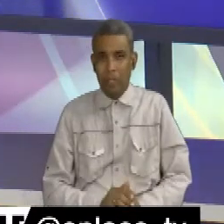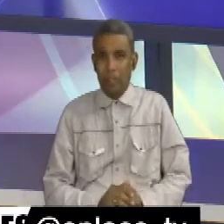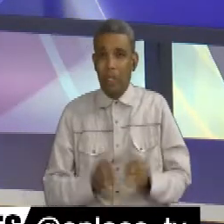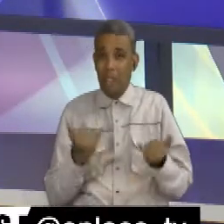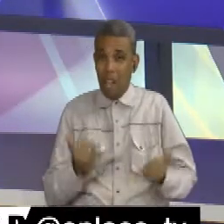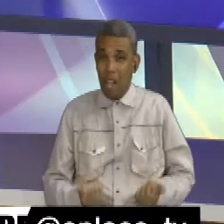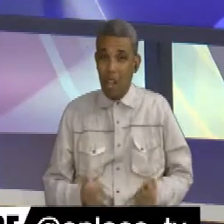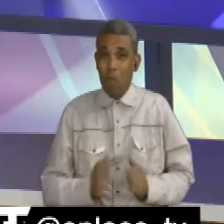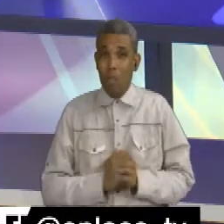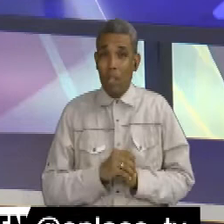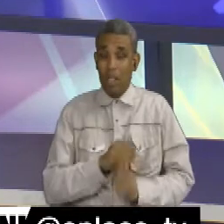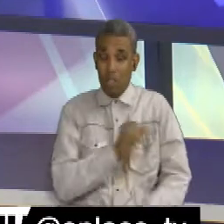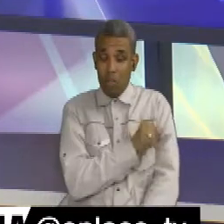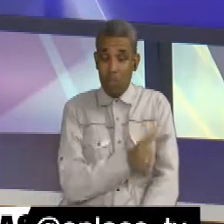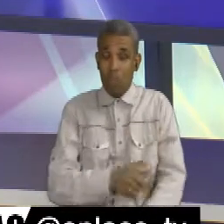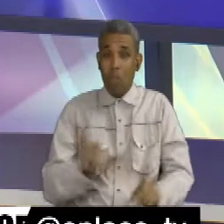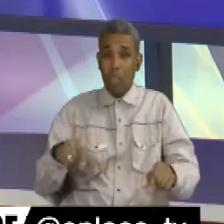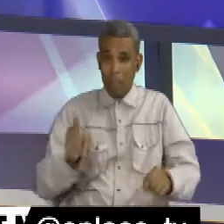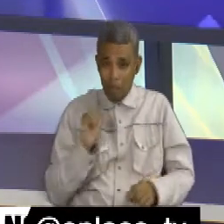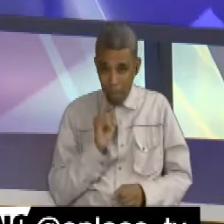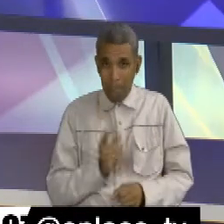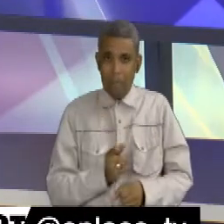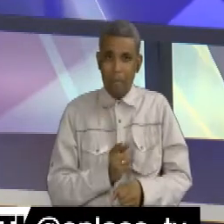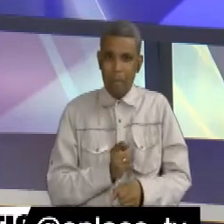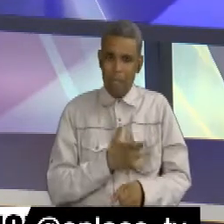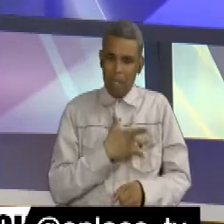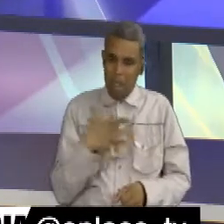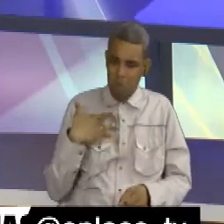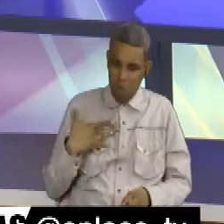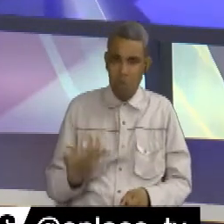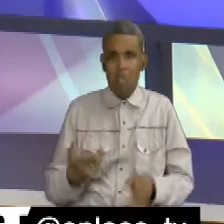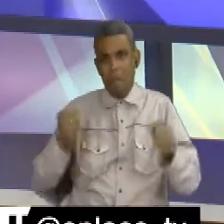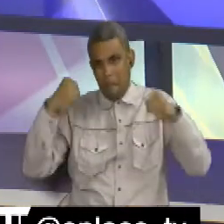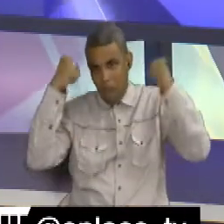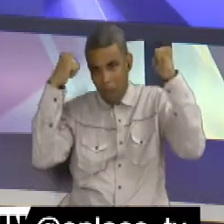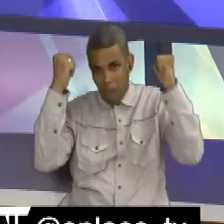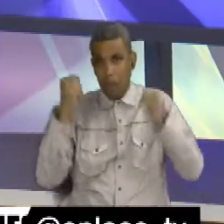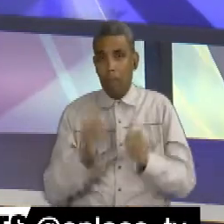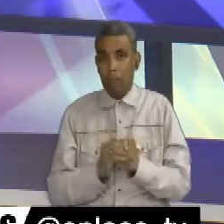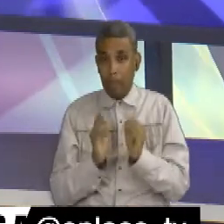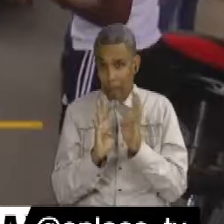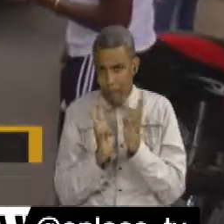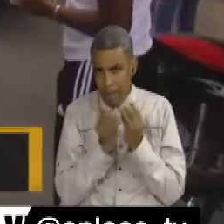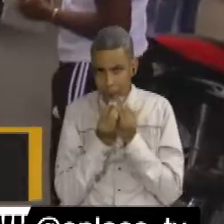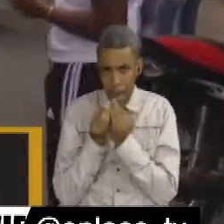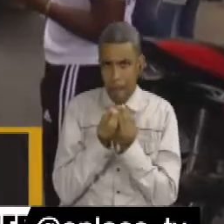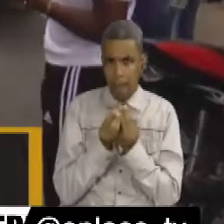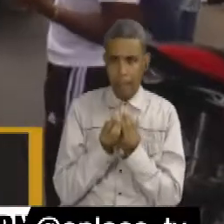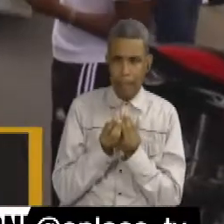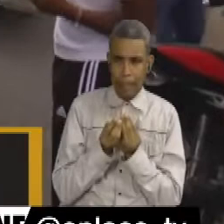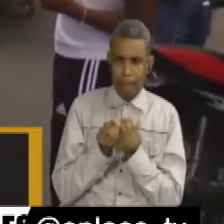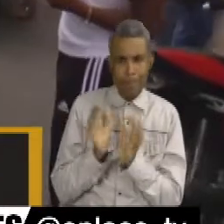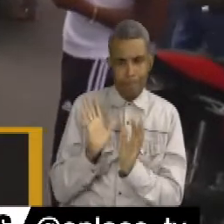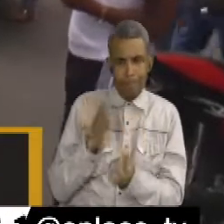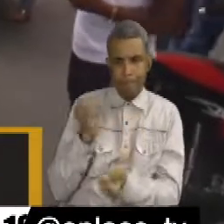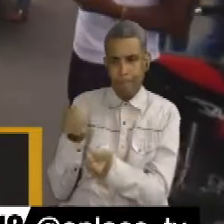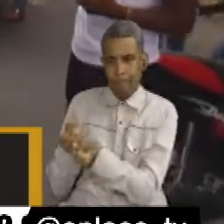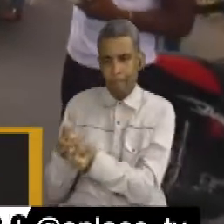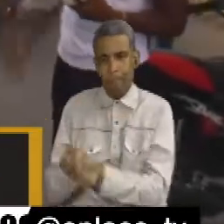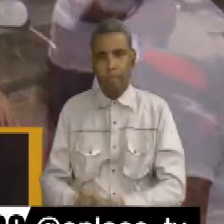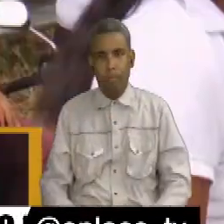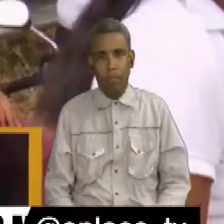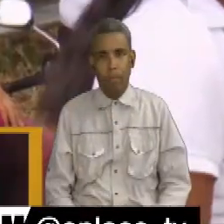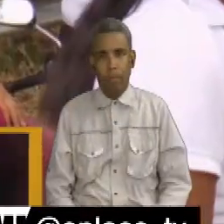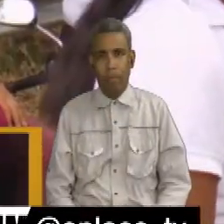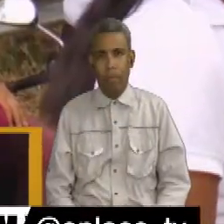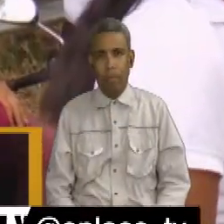de esta municipalidad. Concejales apoyan estas protestas del sector oficial. Además de la protesta de los maestros del vecino municipio de